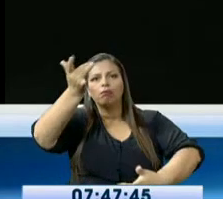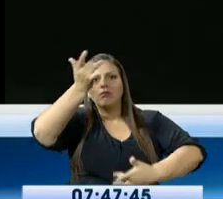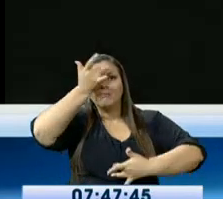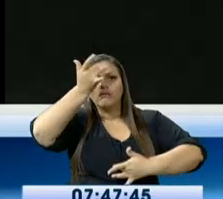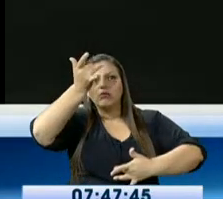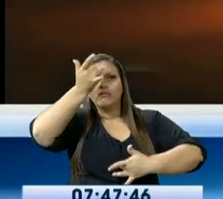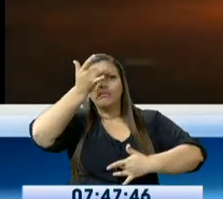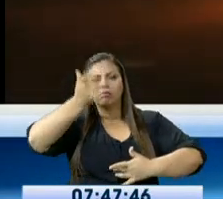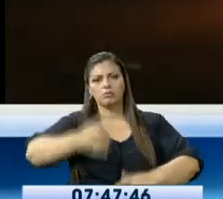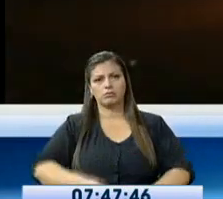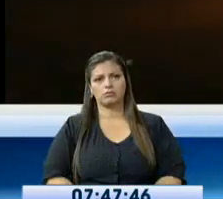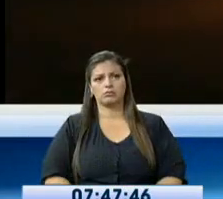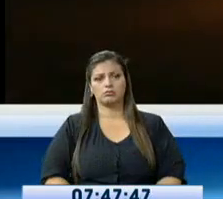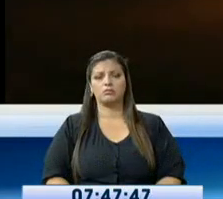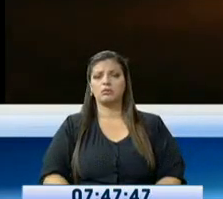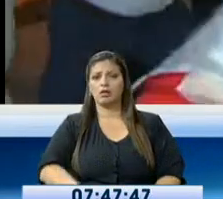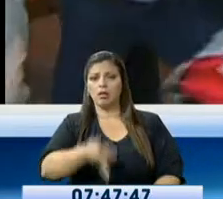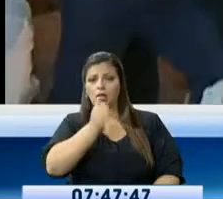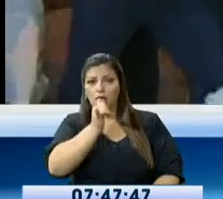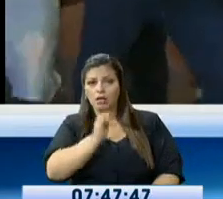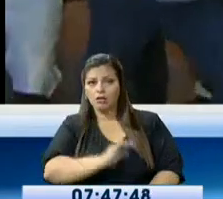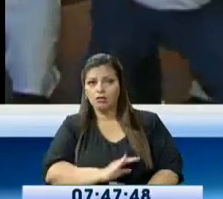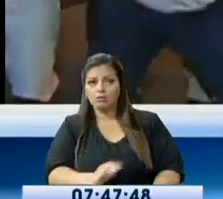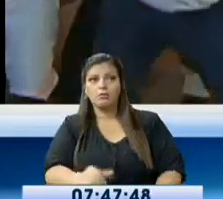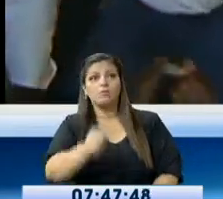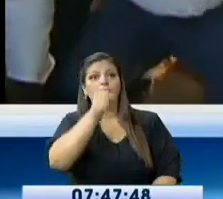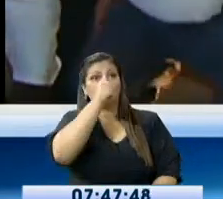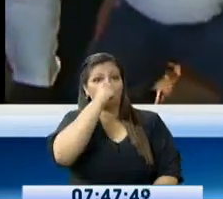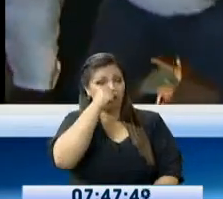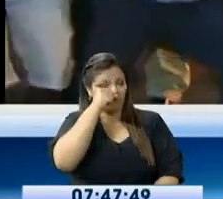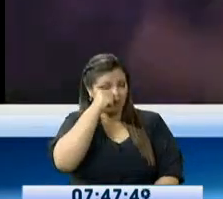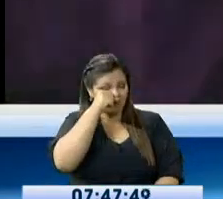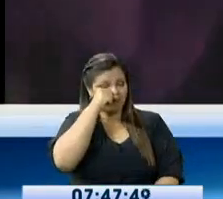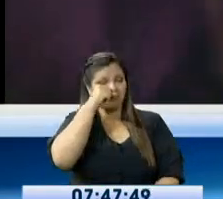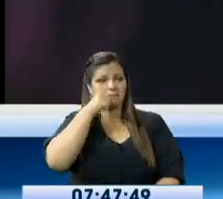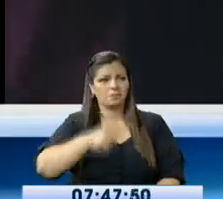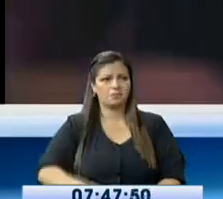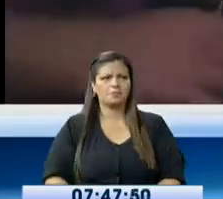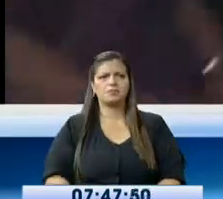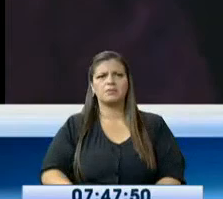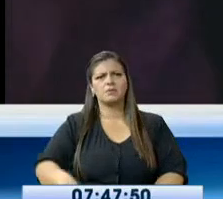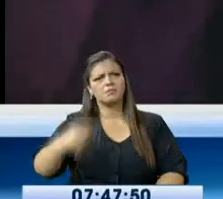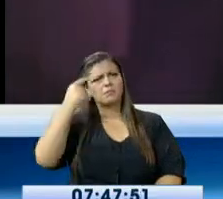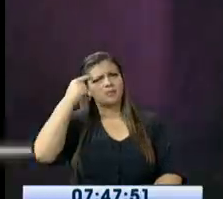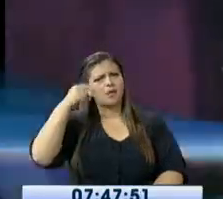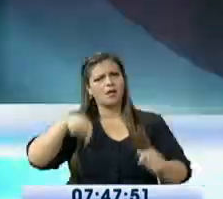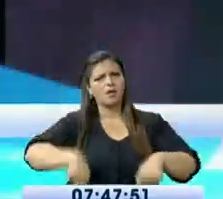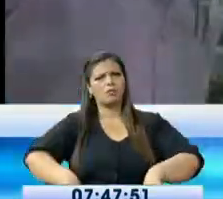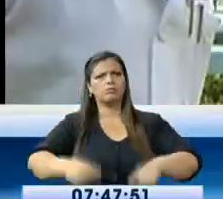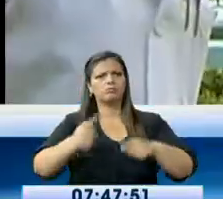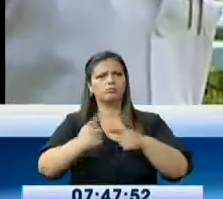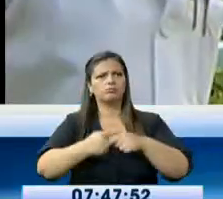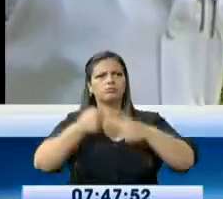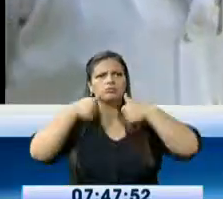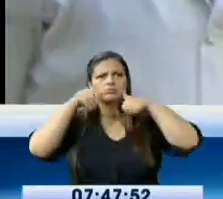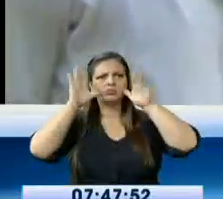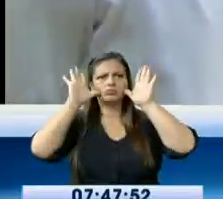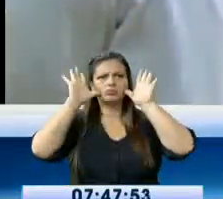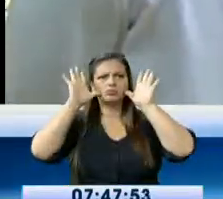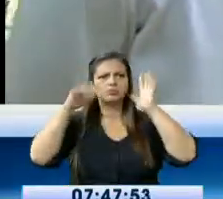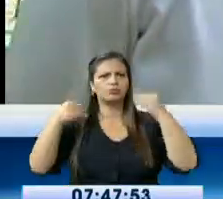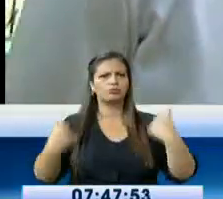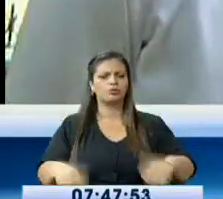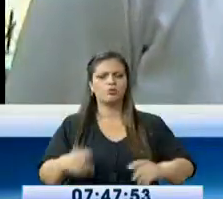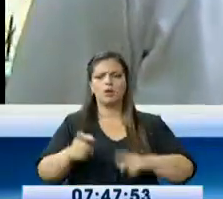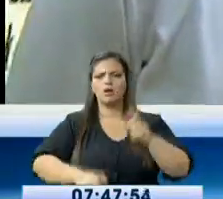consumí drogas. Es diciembre y ya se abrazan los amigos. De las botellas en los salones. Una dieta. El doctor